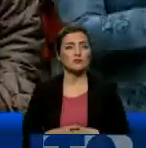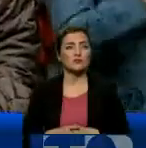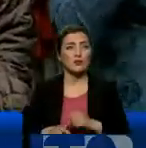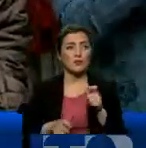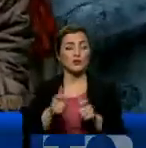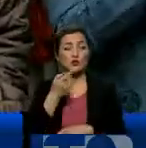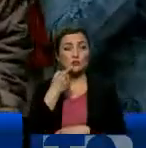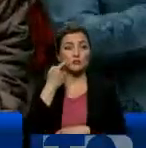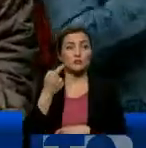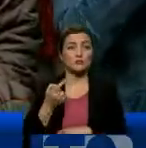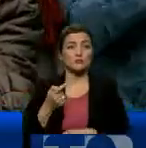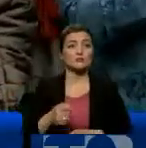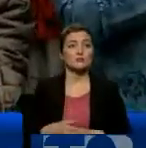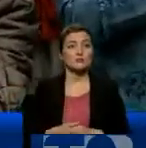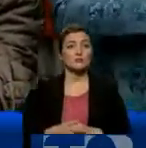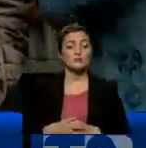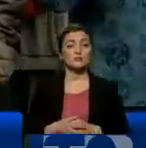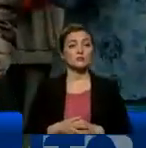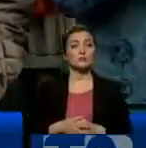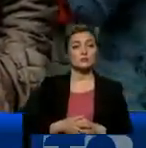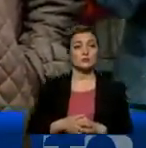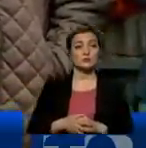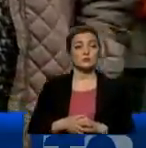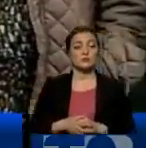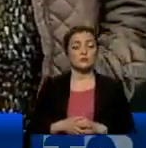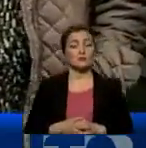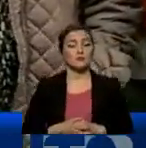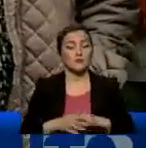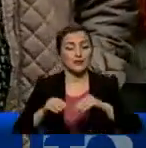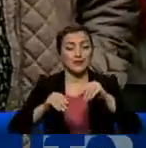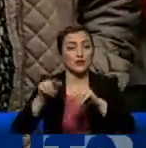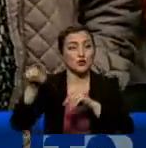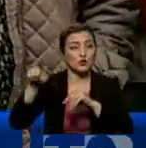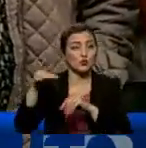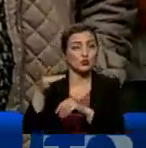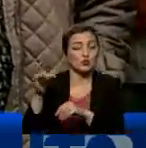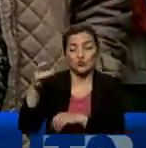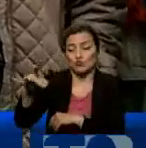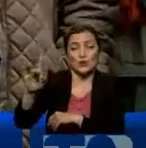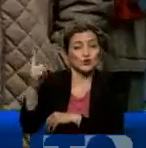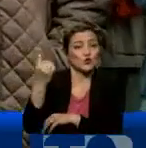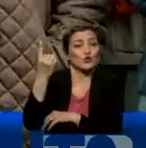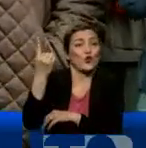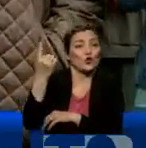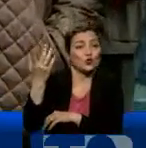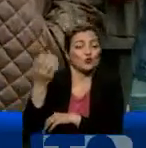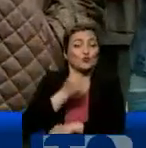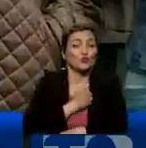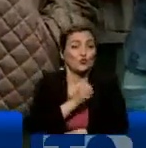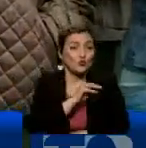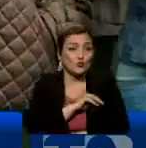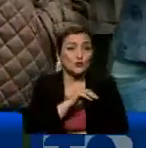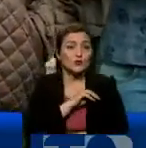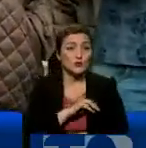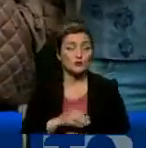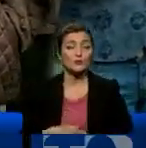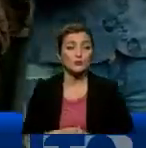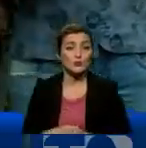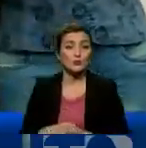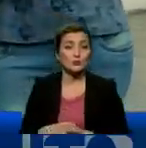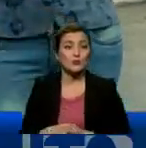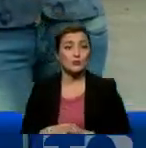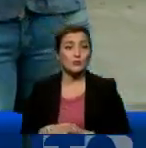los residentes de aquí del sector, es que este terreno que es baldío aquí supuestamente pertenece al municipio